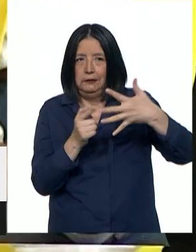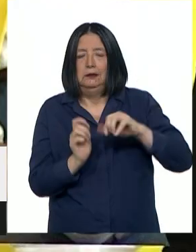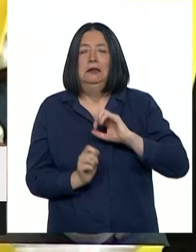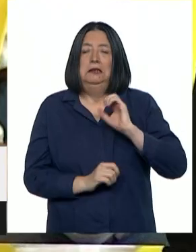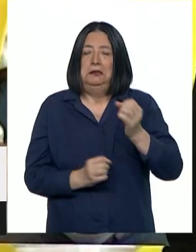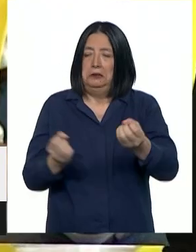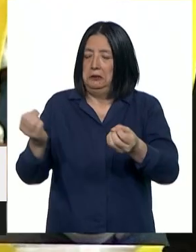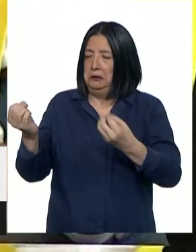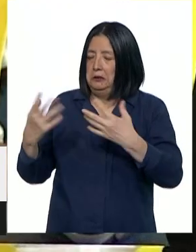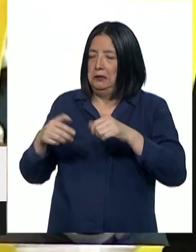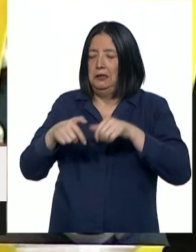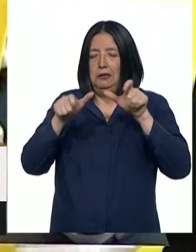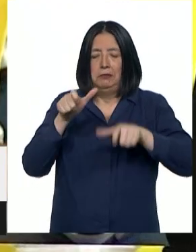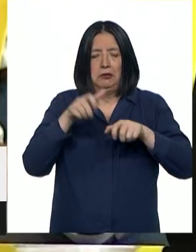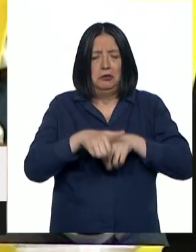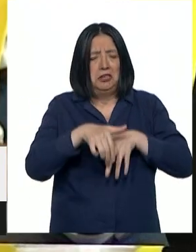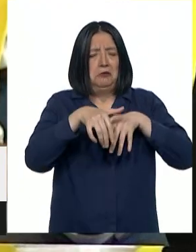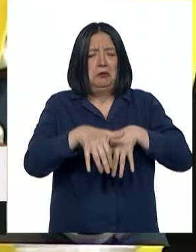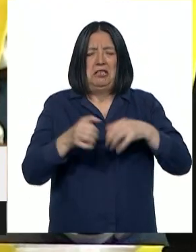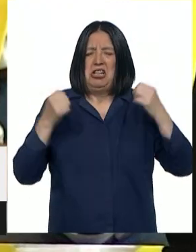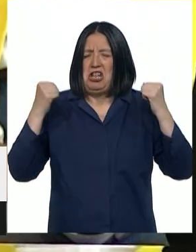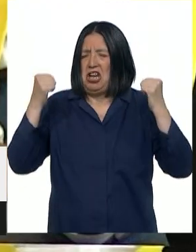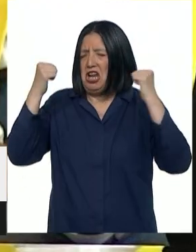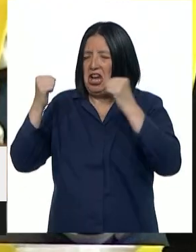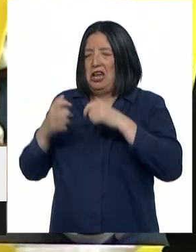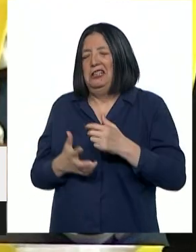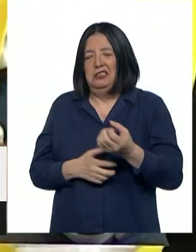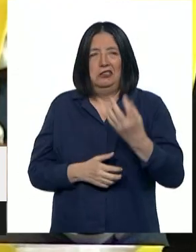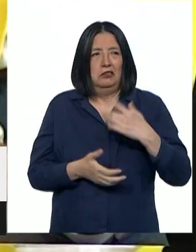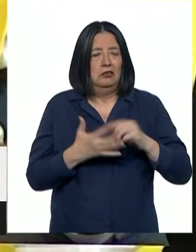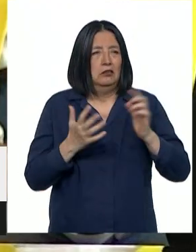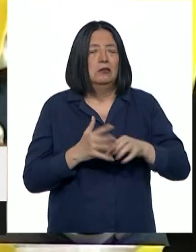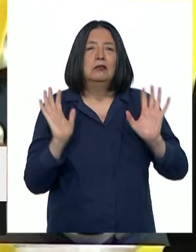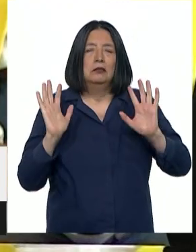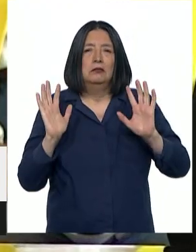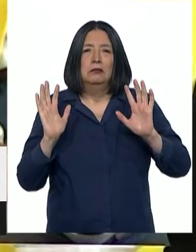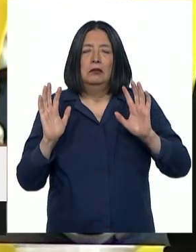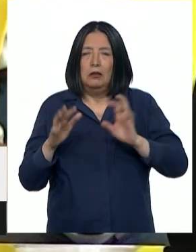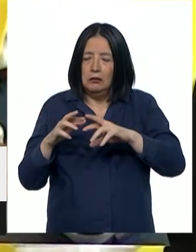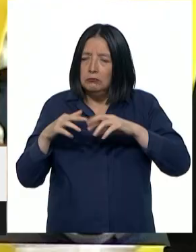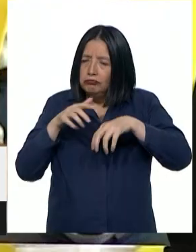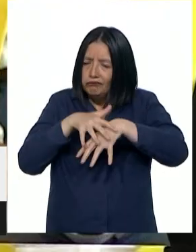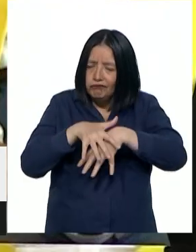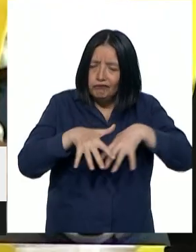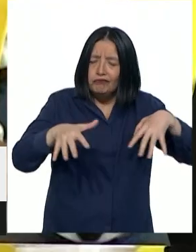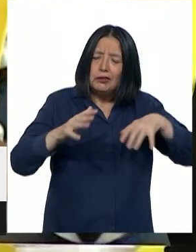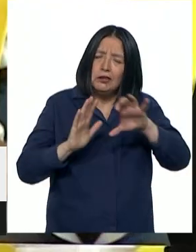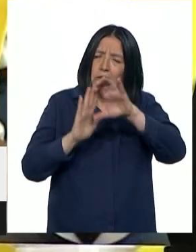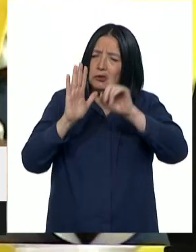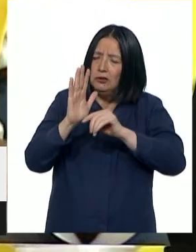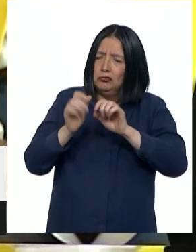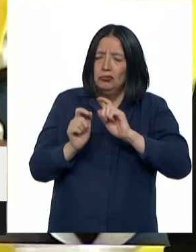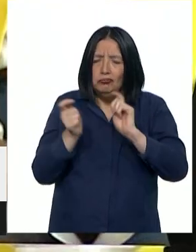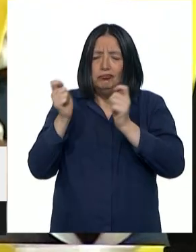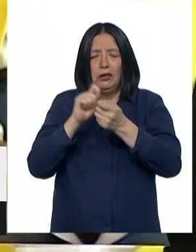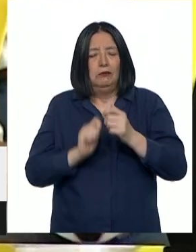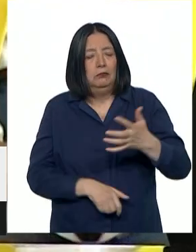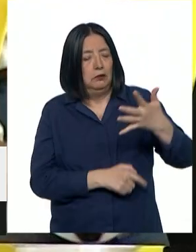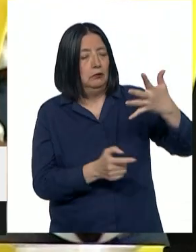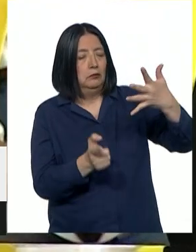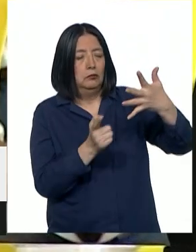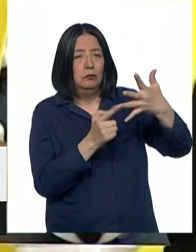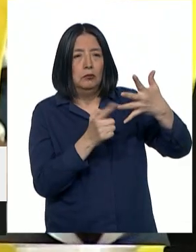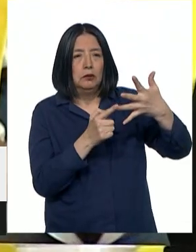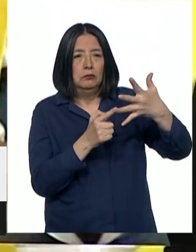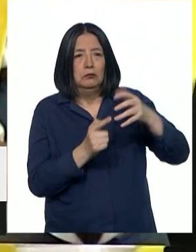decían los señores que marchaban violentamente, Asamblea Constituyente. 4,